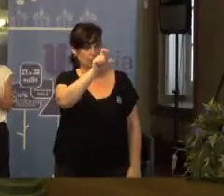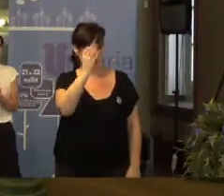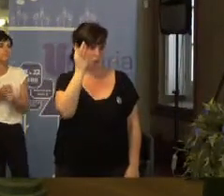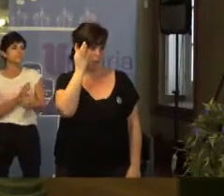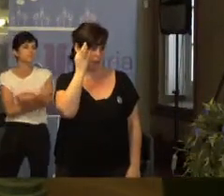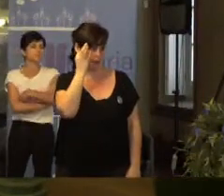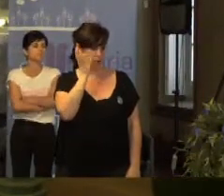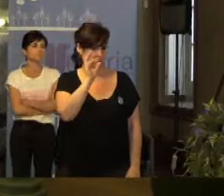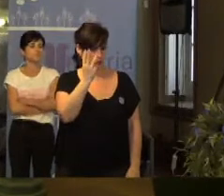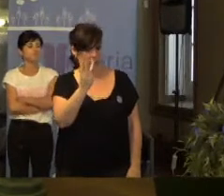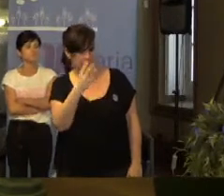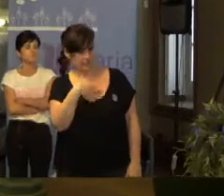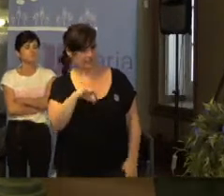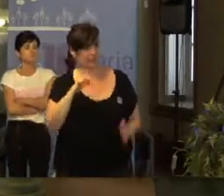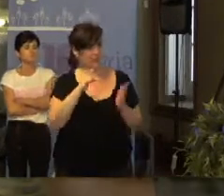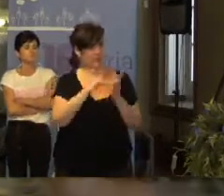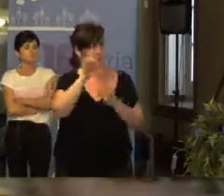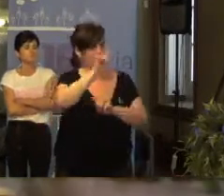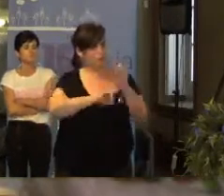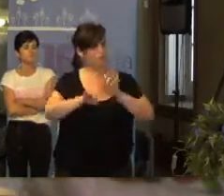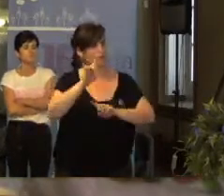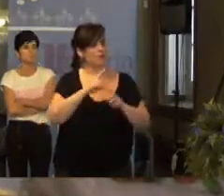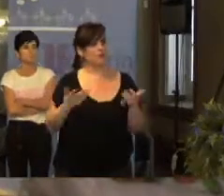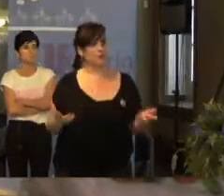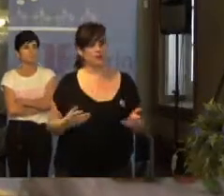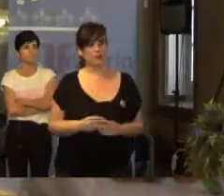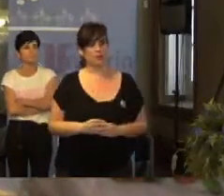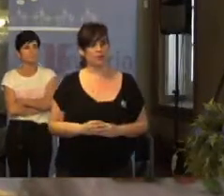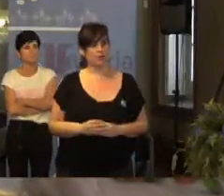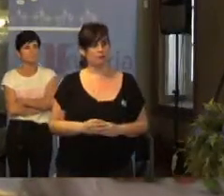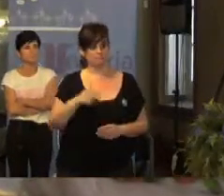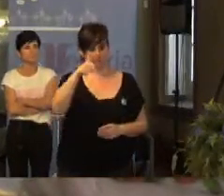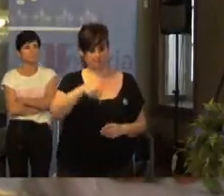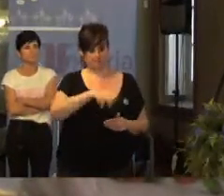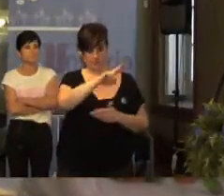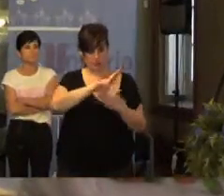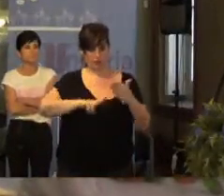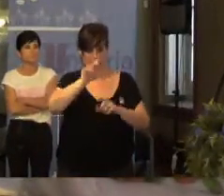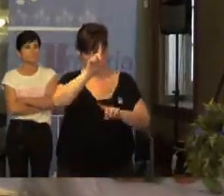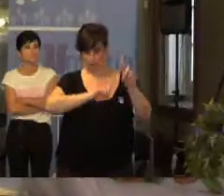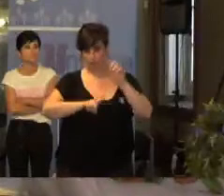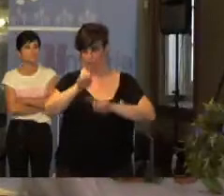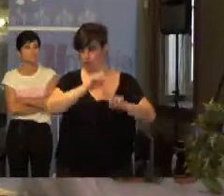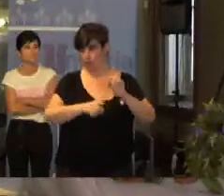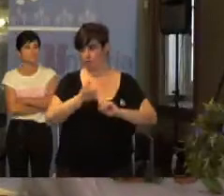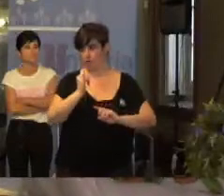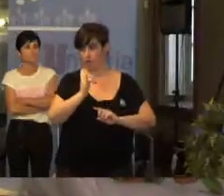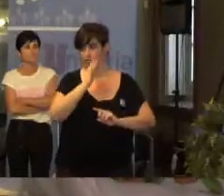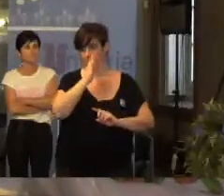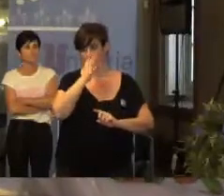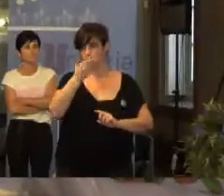ou das 3, digo o problema que temos neste país, porque eu creo que é